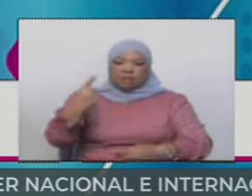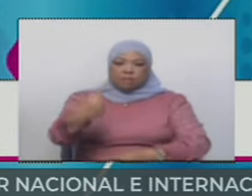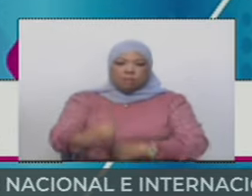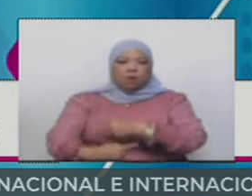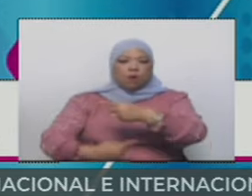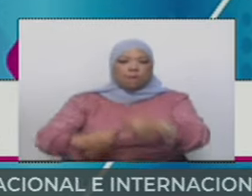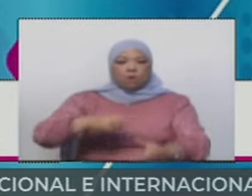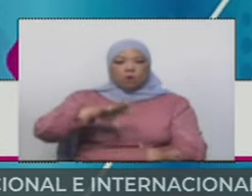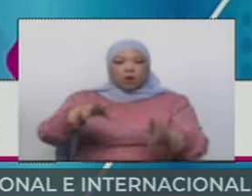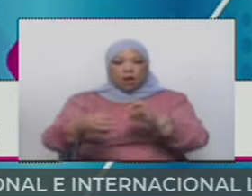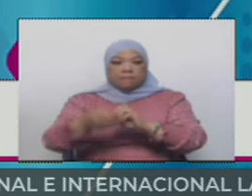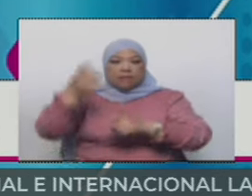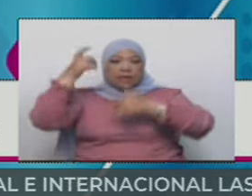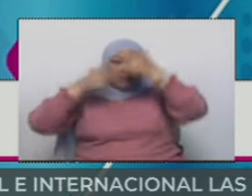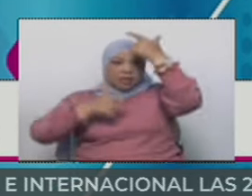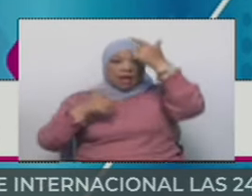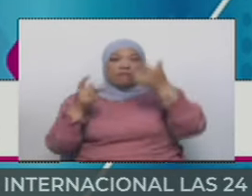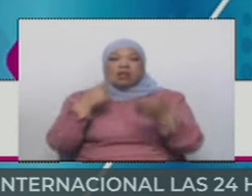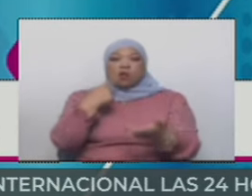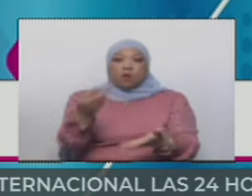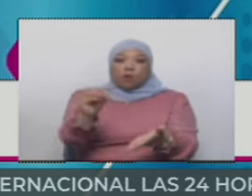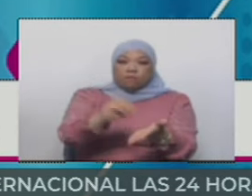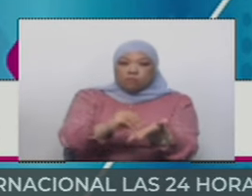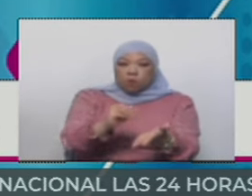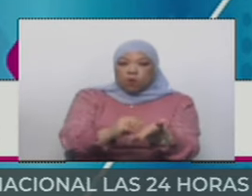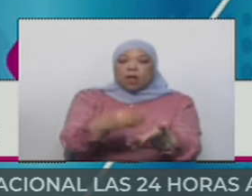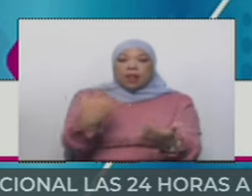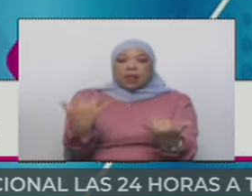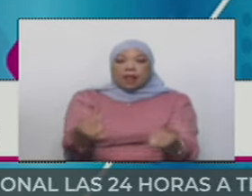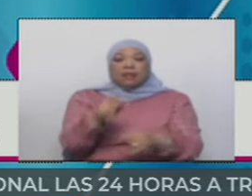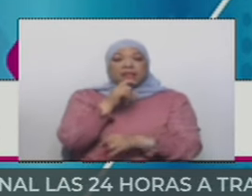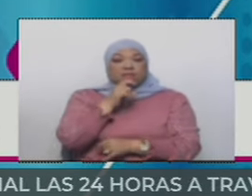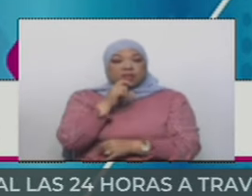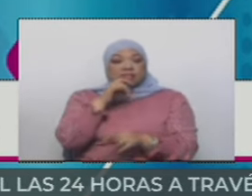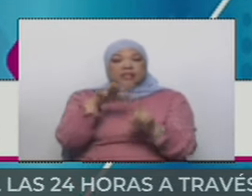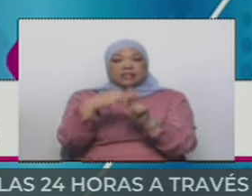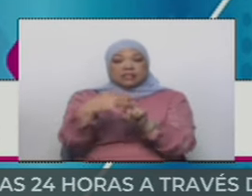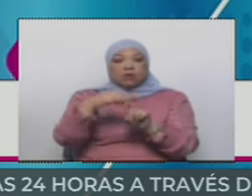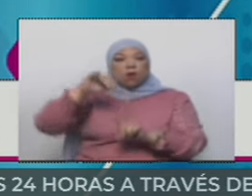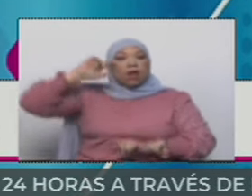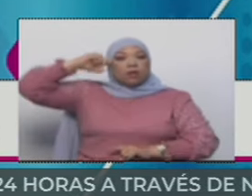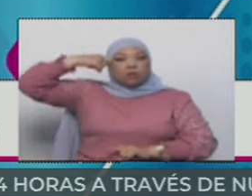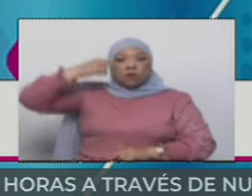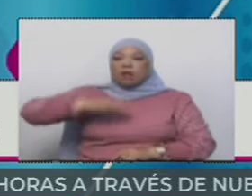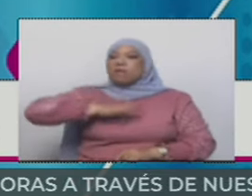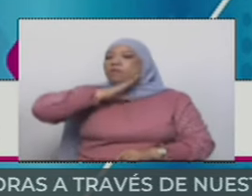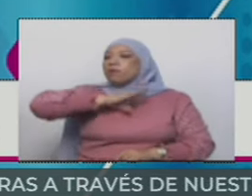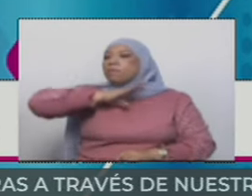nuestro comandante Chávez. En las horas difíciles, recuerden de su enfermedad.